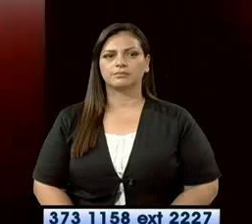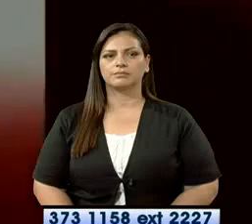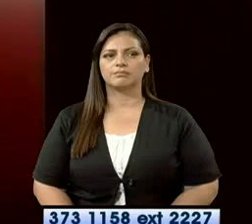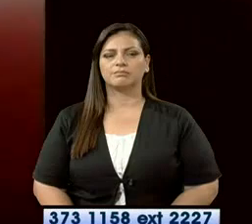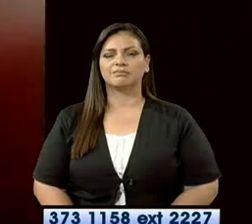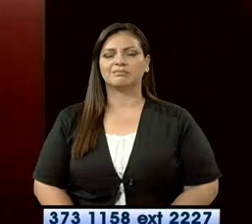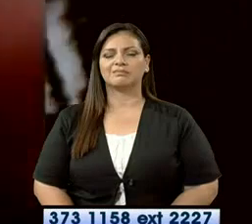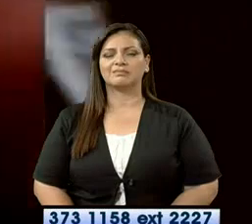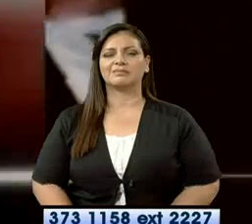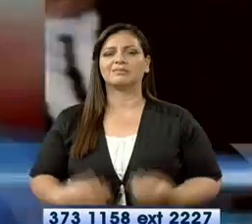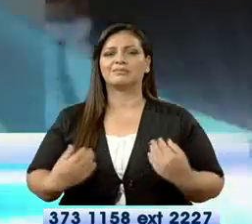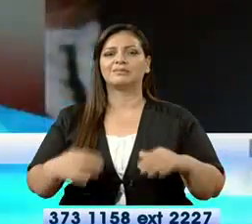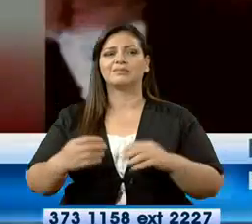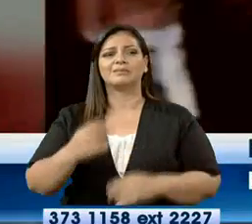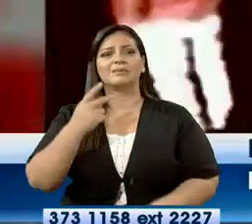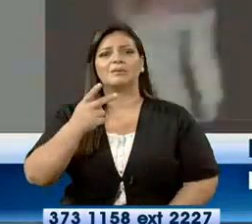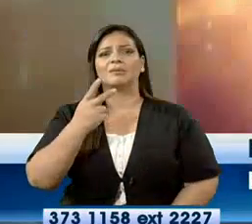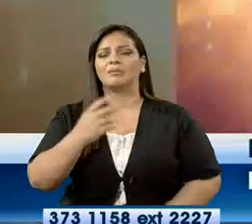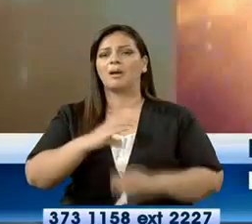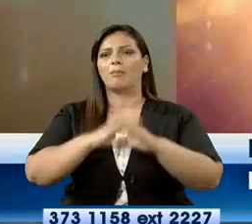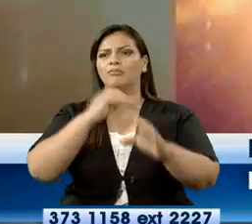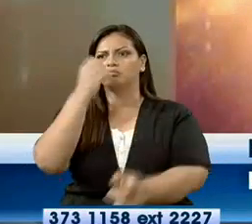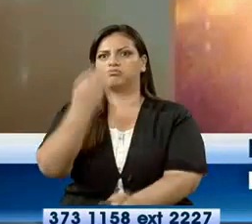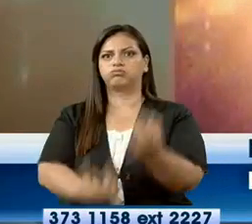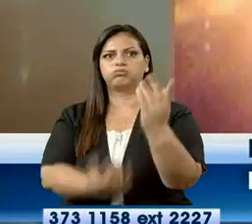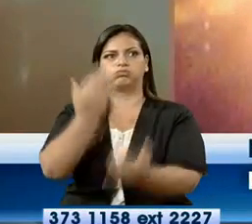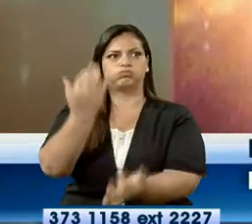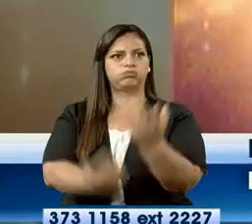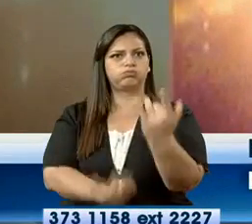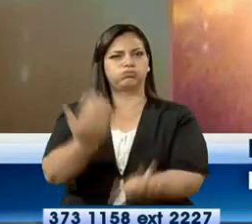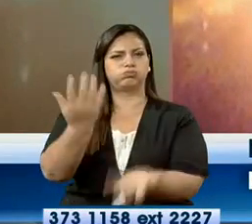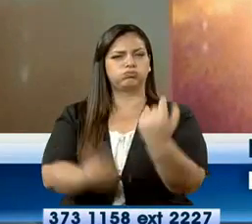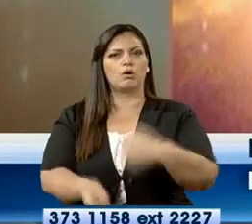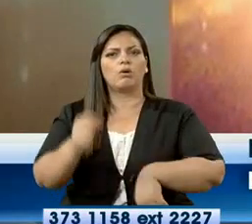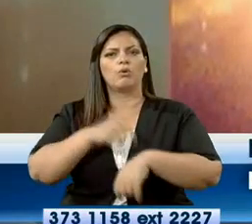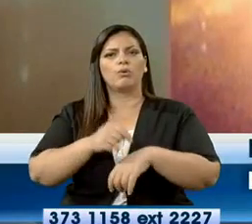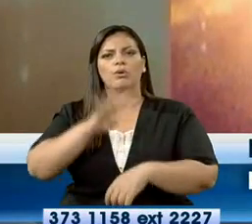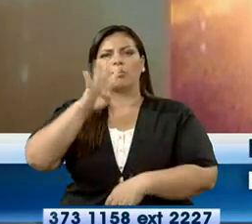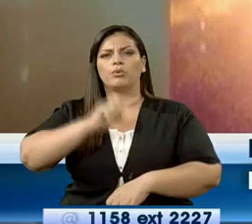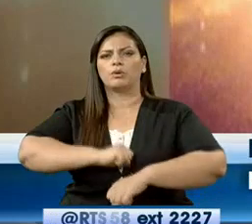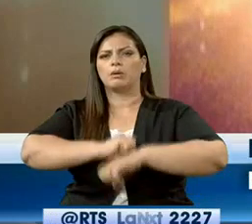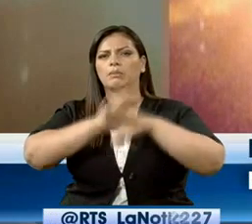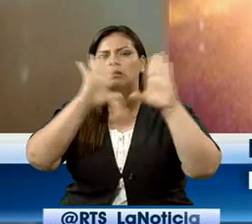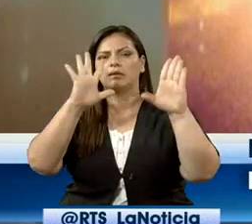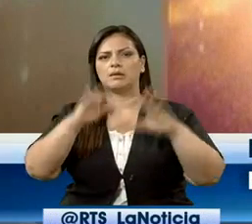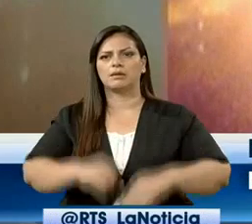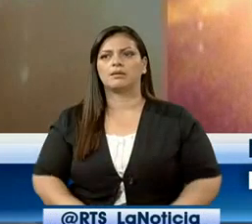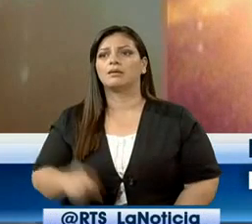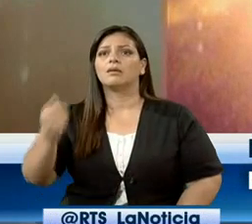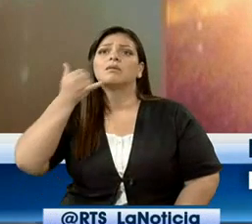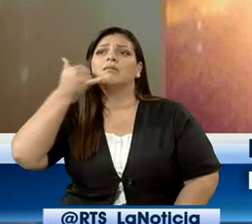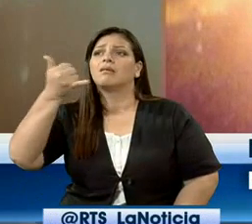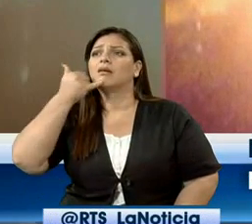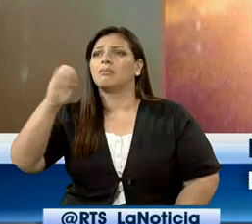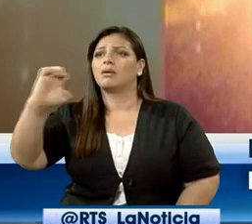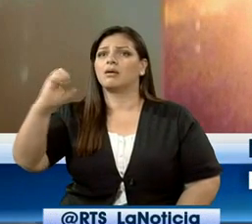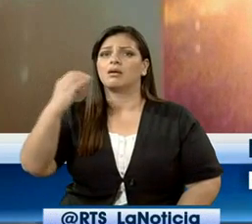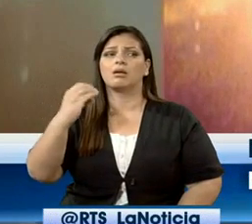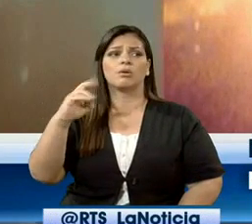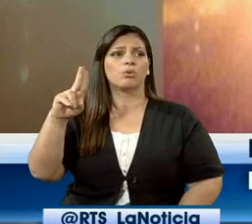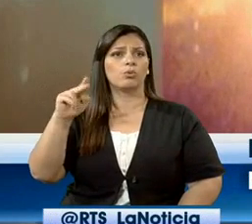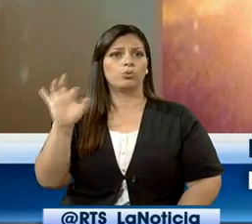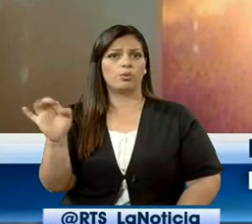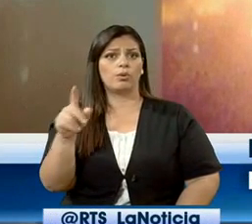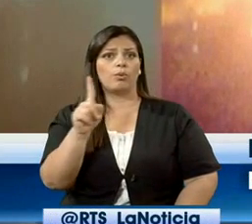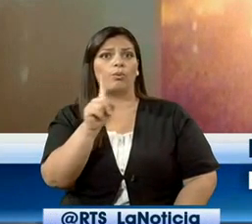Llamada de emergencia ingresó al ECU 911 cerca de las 4 de la mañana con 15 minutos. A muchos de los pasajeros, el infierno que envolvió a la